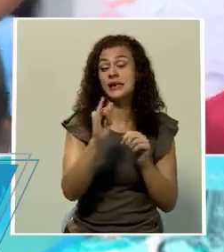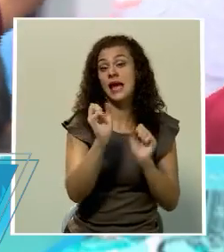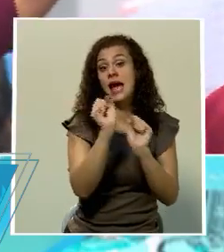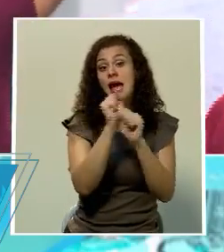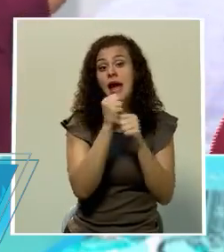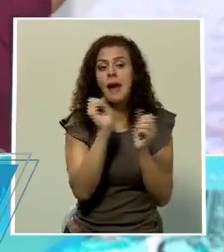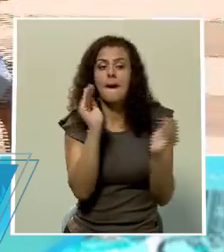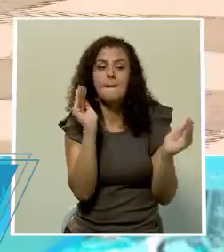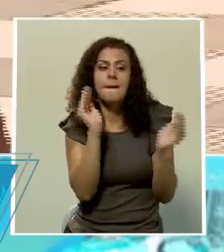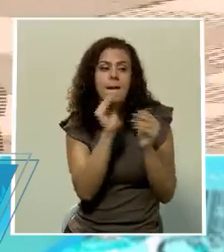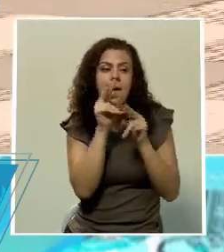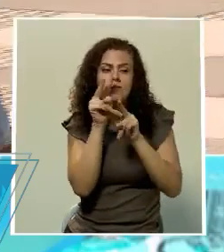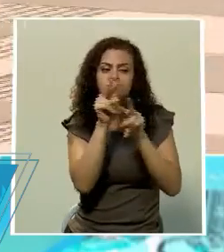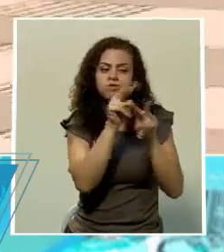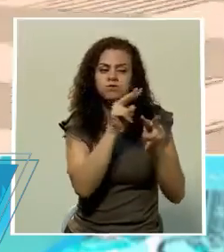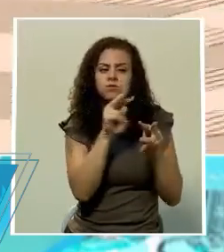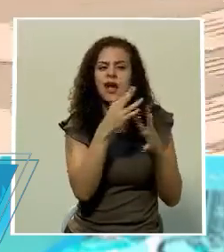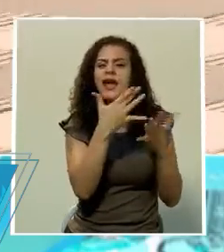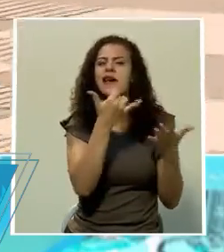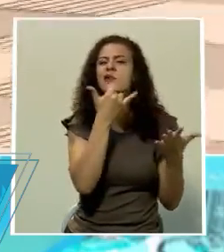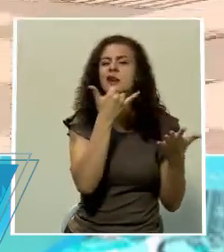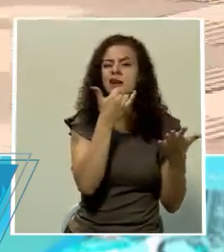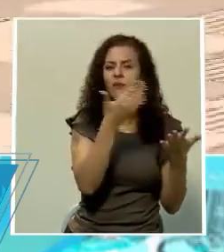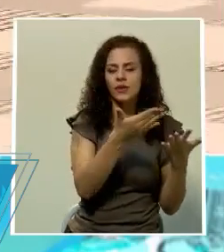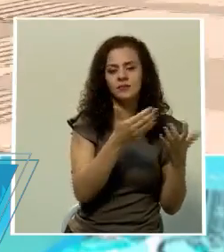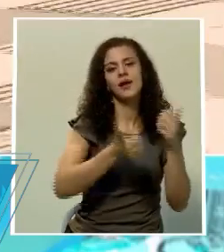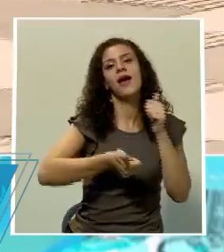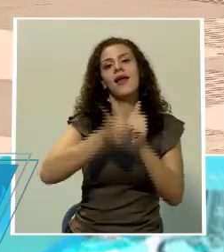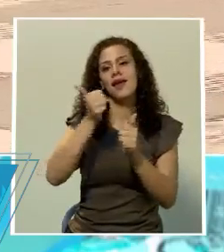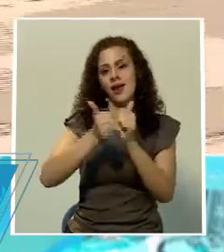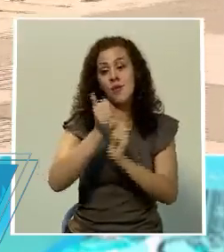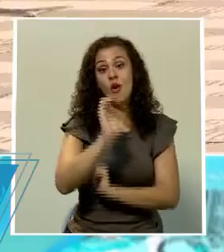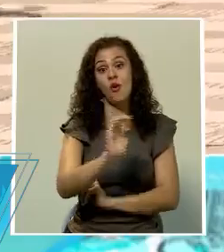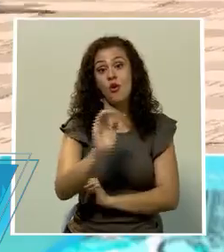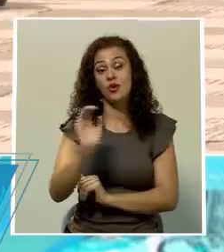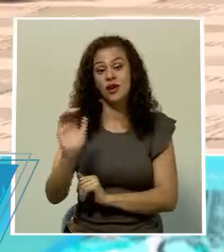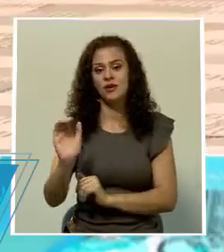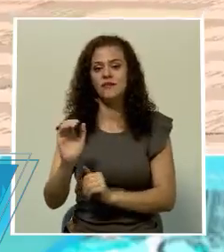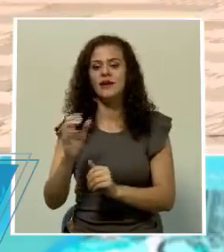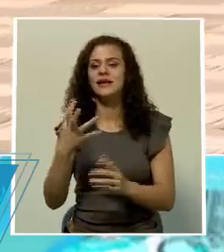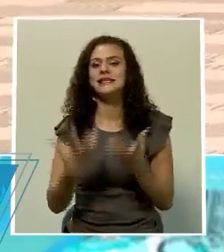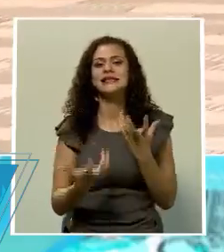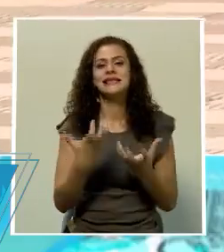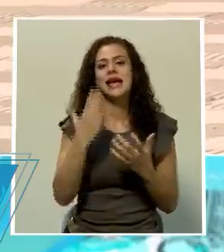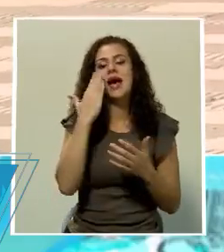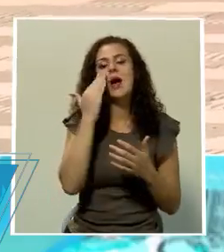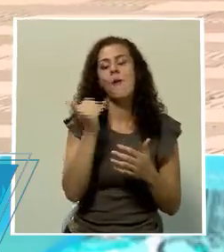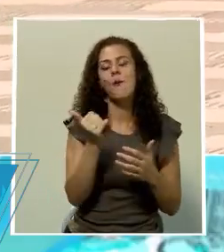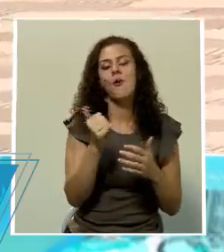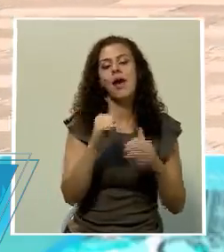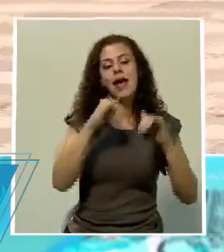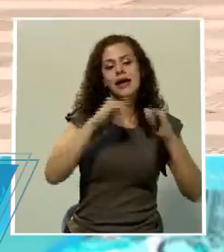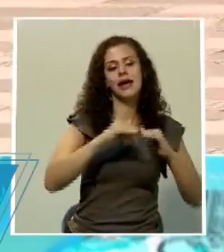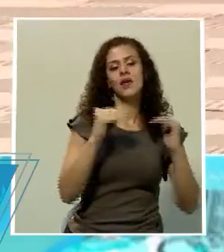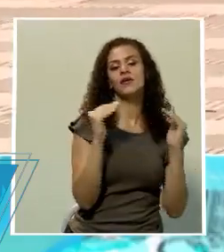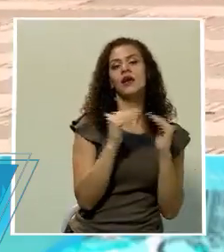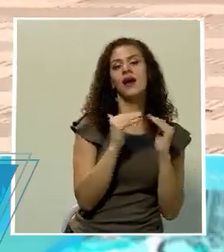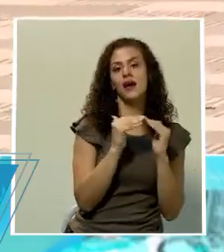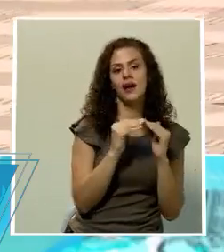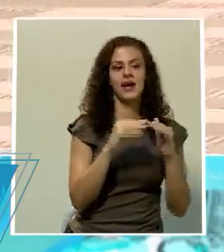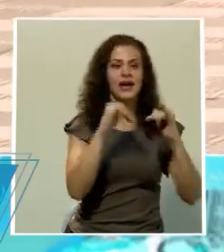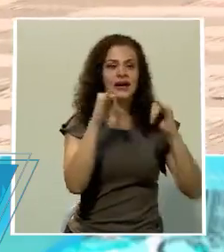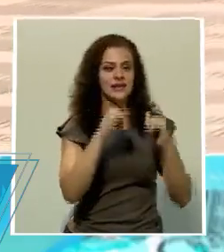pequeño panorama de qué es lo que ocurre, la mayoría de los niños se queman por quemaduras estando en sus